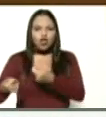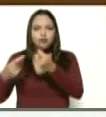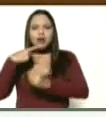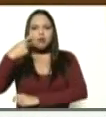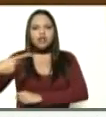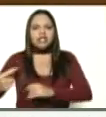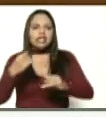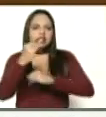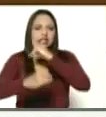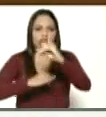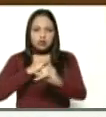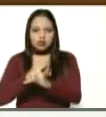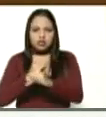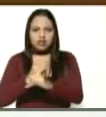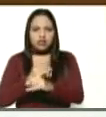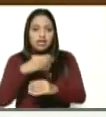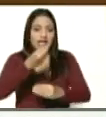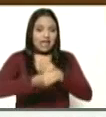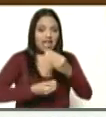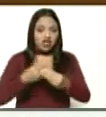internacional, que se nos ha venido